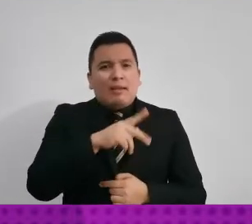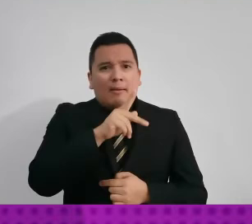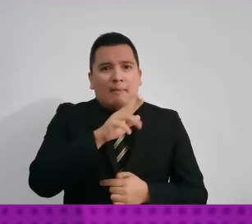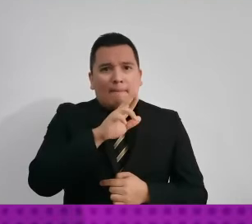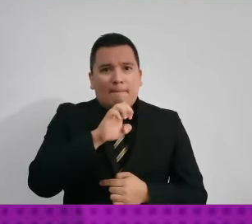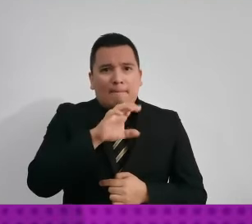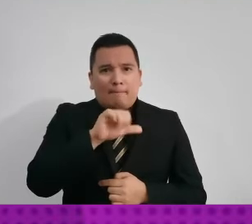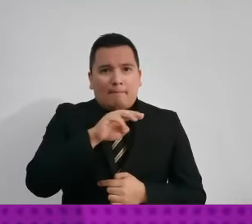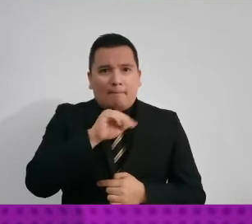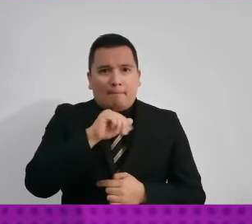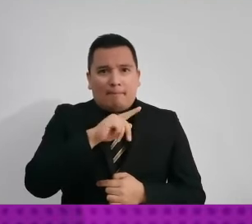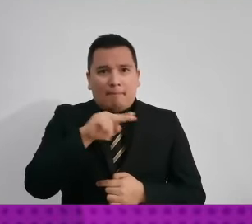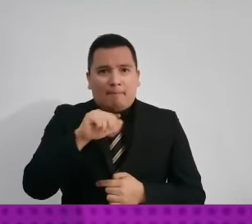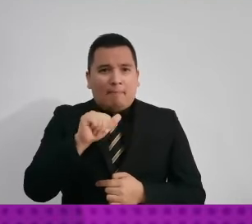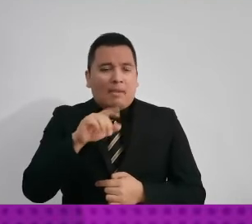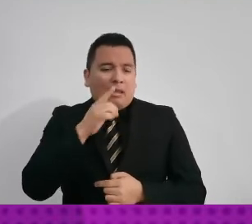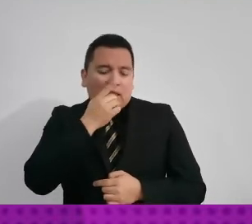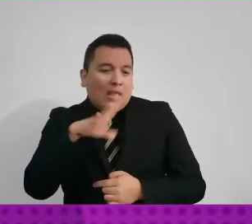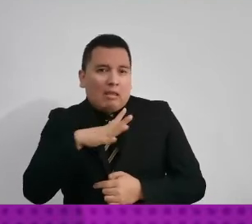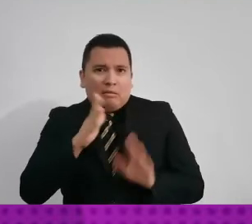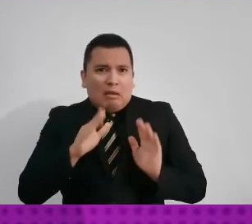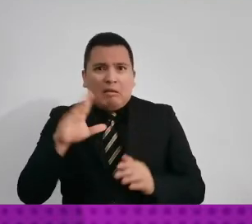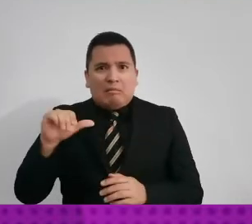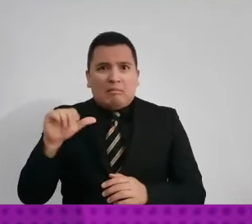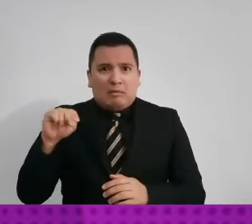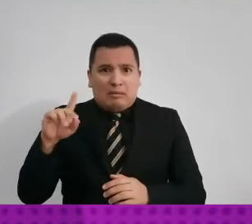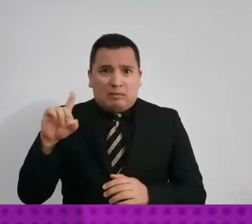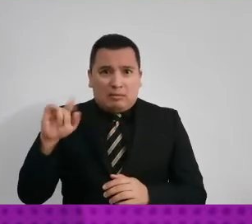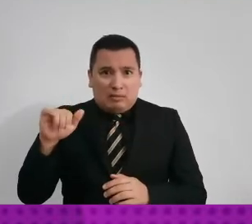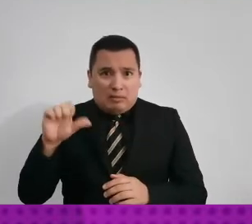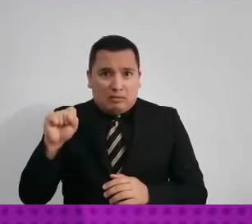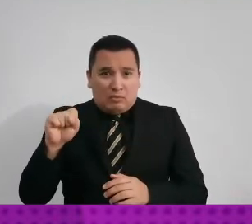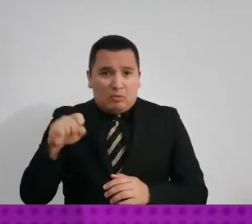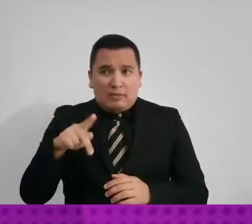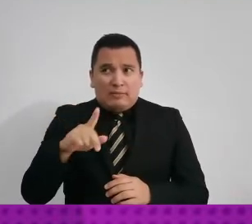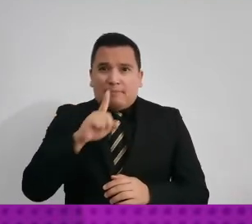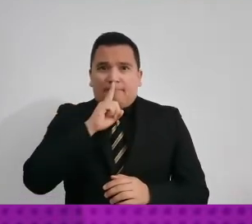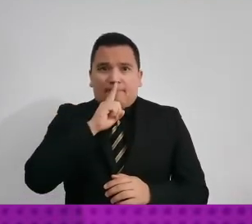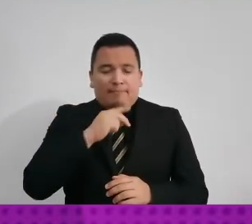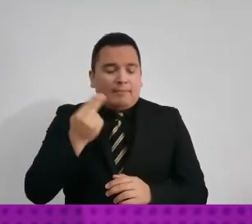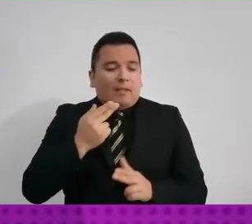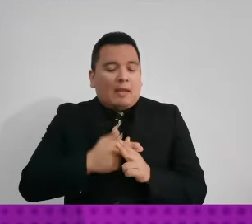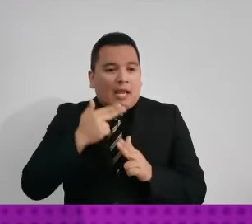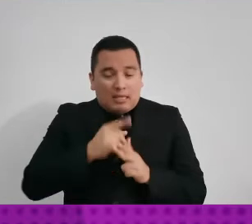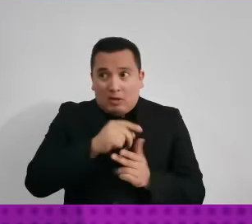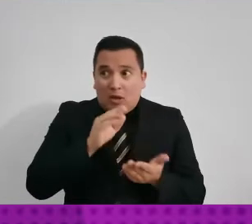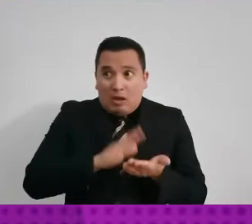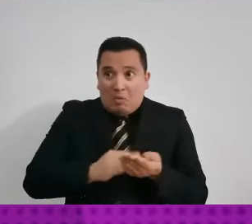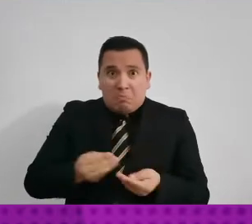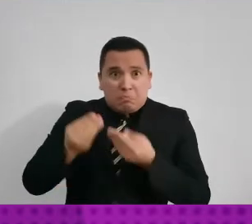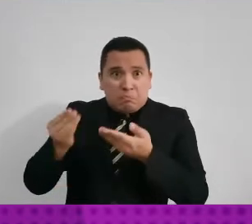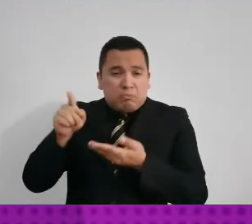que ya hay candidatos y creo que no es así. Hasta que soliciten su registro y el Consejo General del Instituto Electoral de